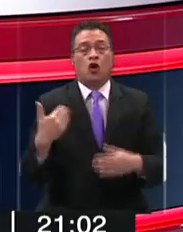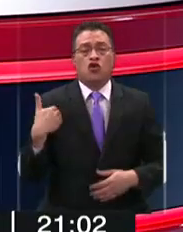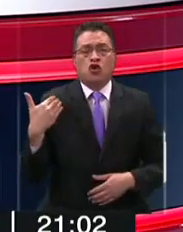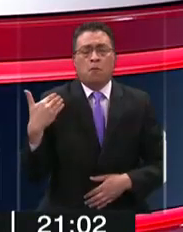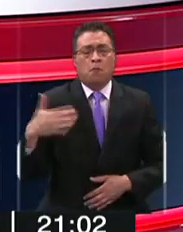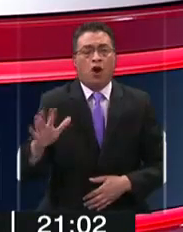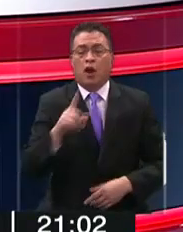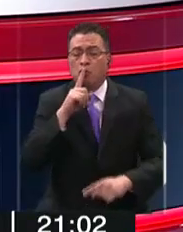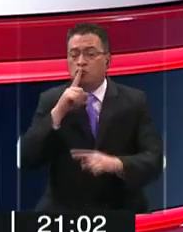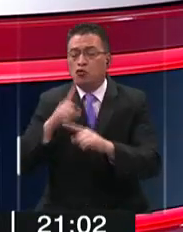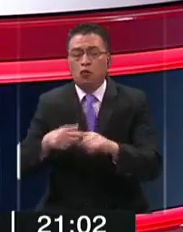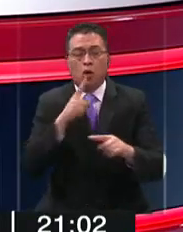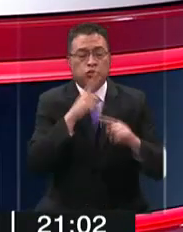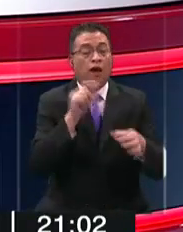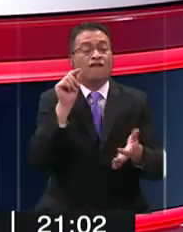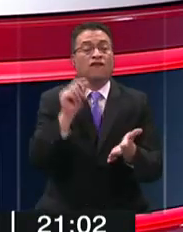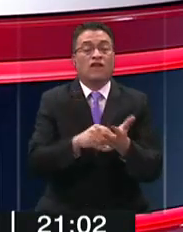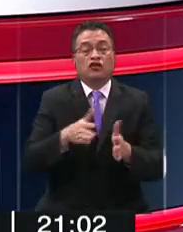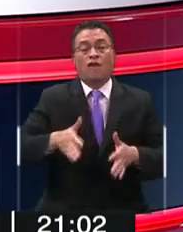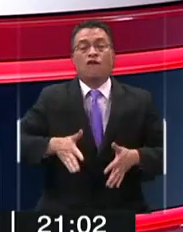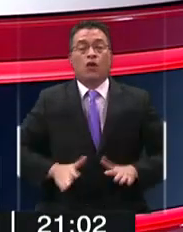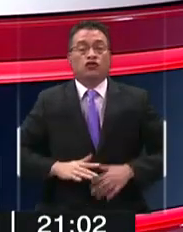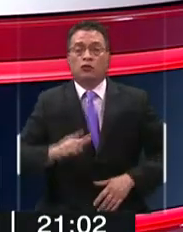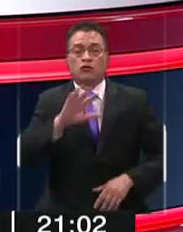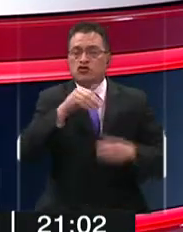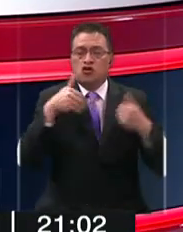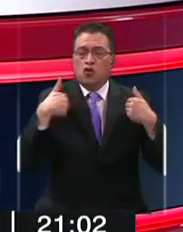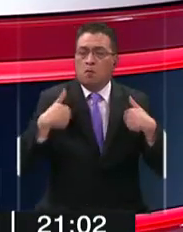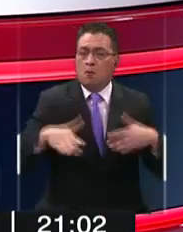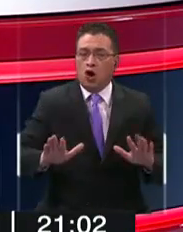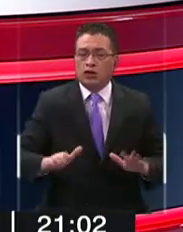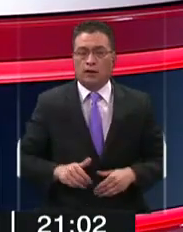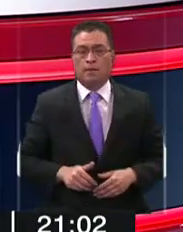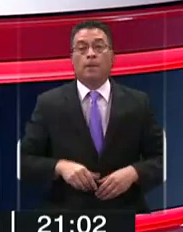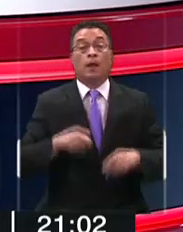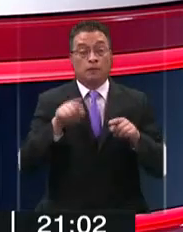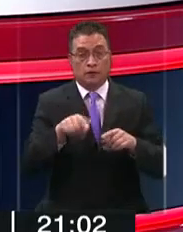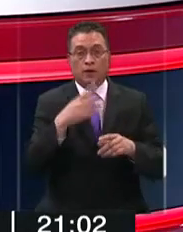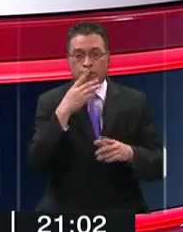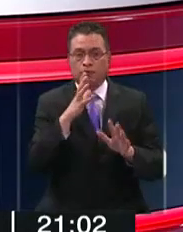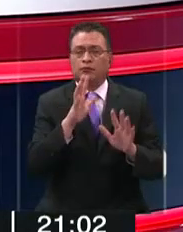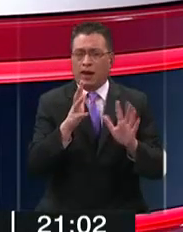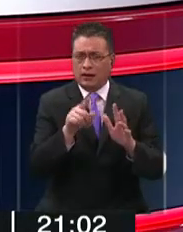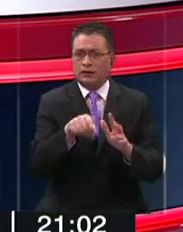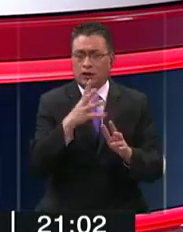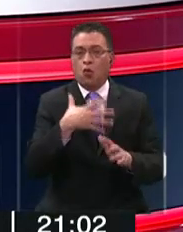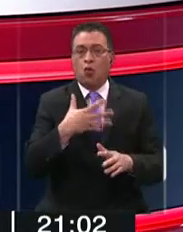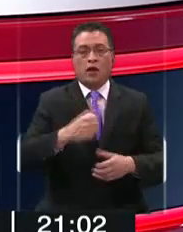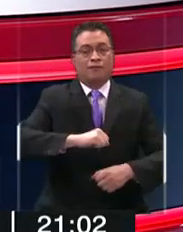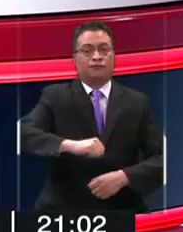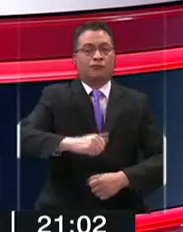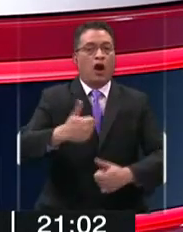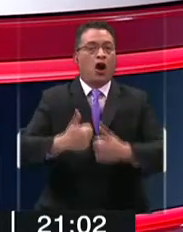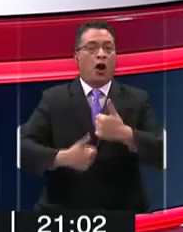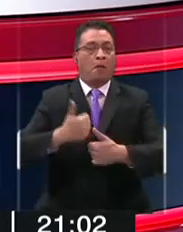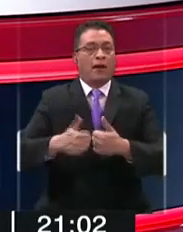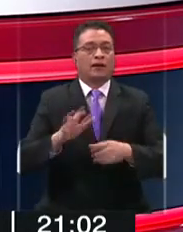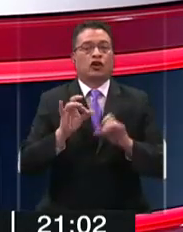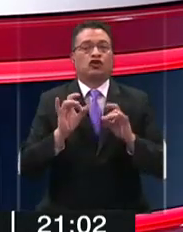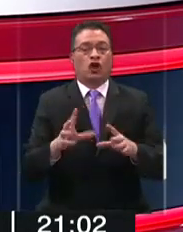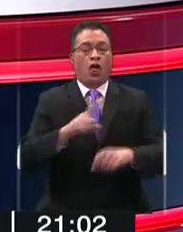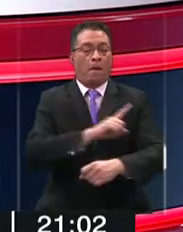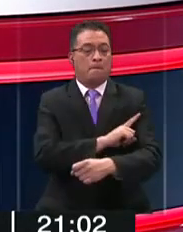la sigla ni la fecha de fundación. Otra cosa suena más bien a un intento por evitar la competencia y dejar así